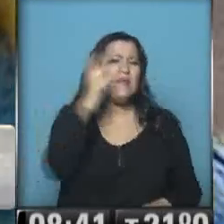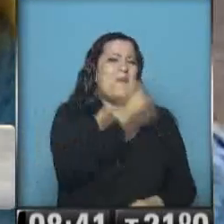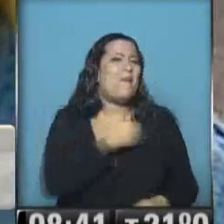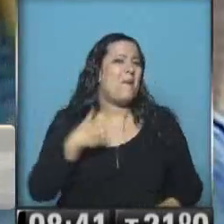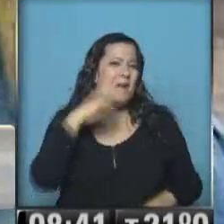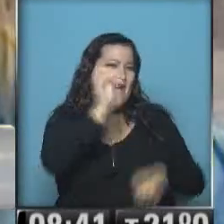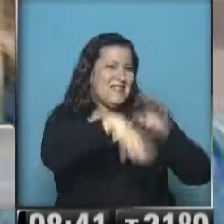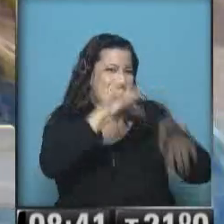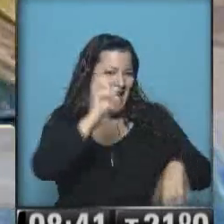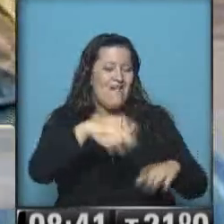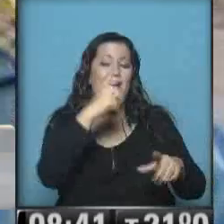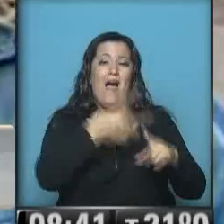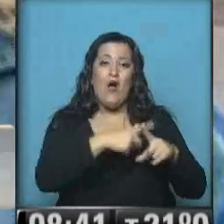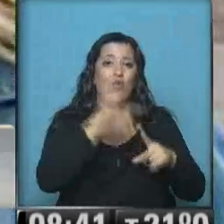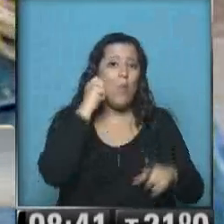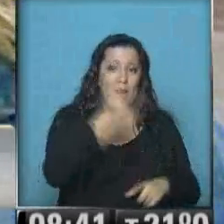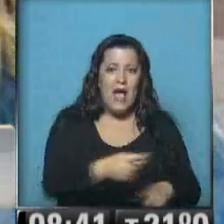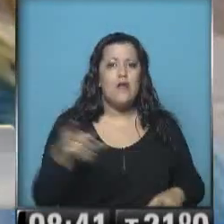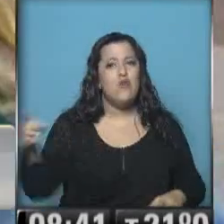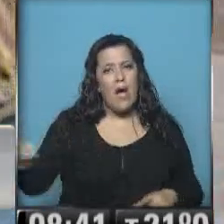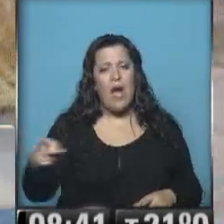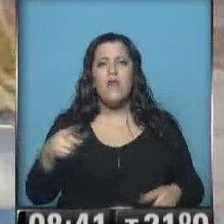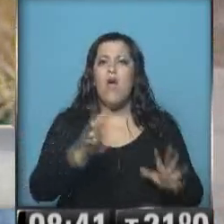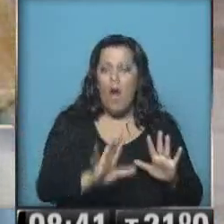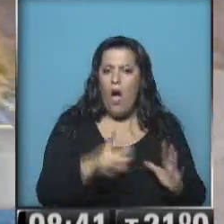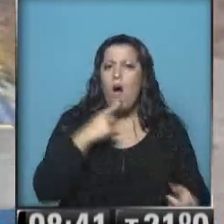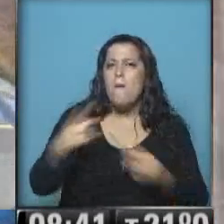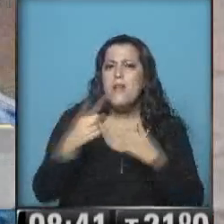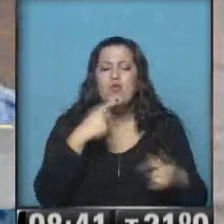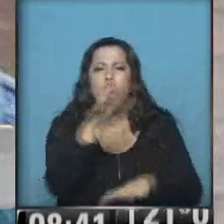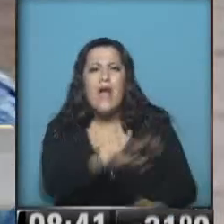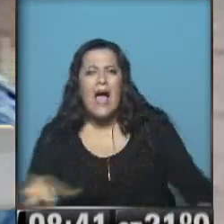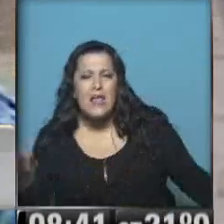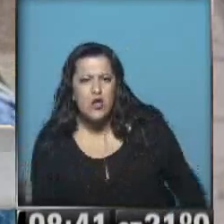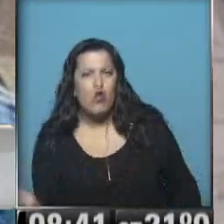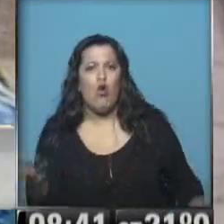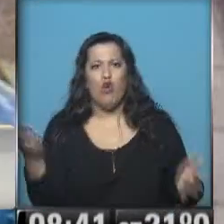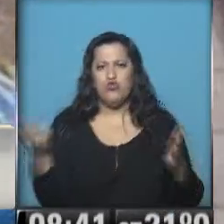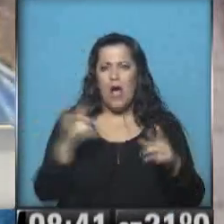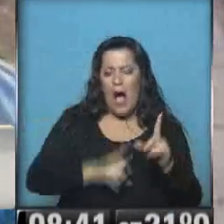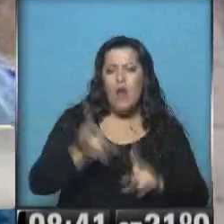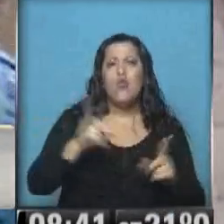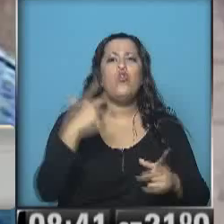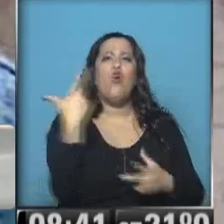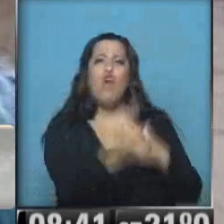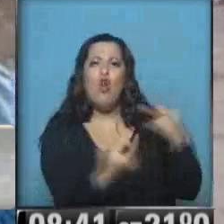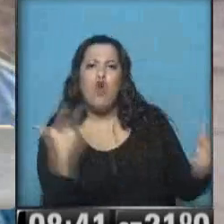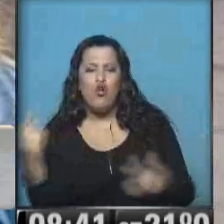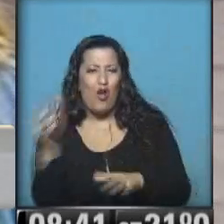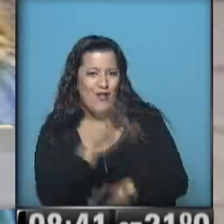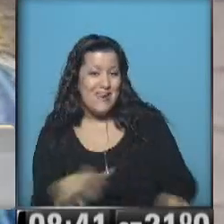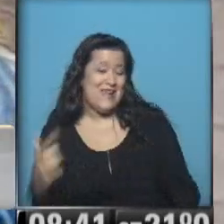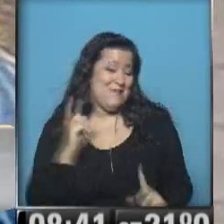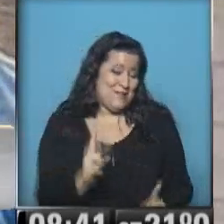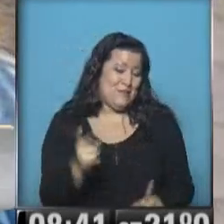encontraban en el cumpleaños ahí que le empezamos a preguntar a nuestros hijos algunos en su momento lo negaron como es mi